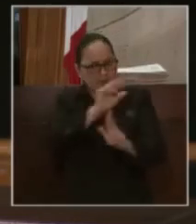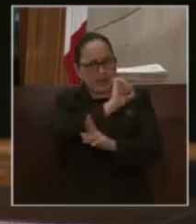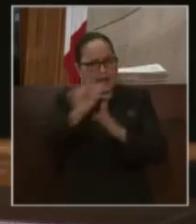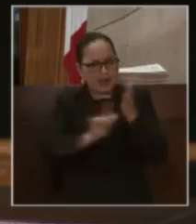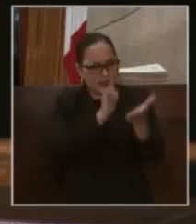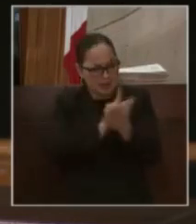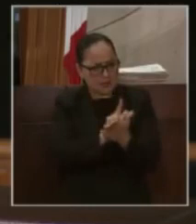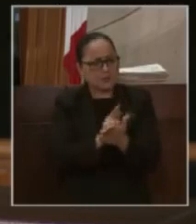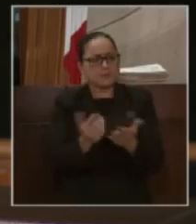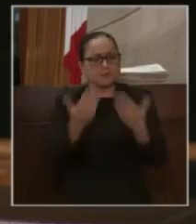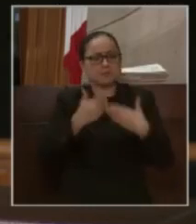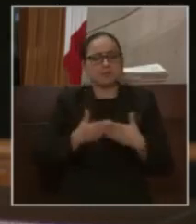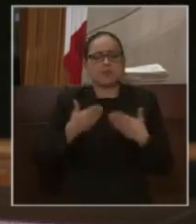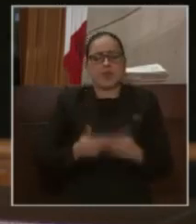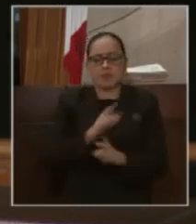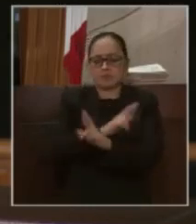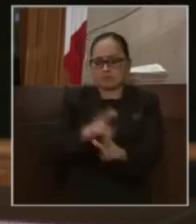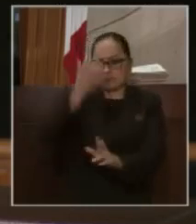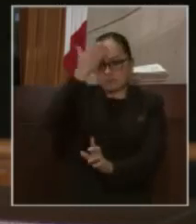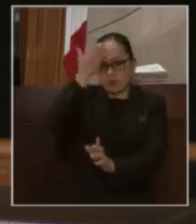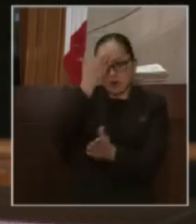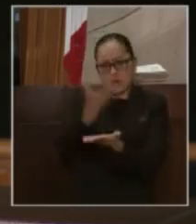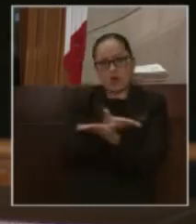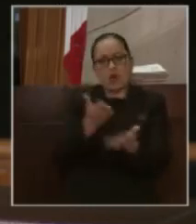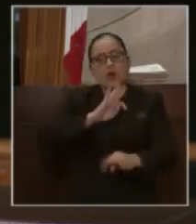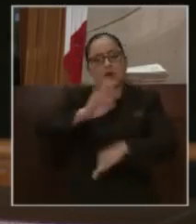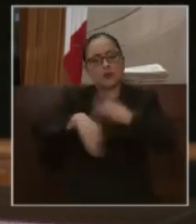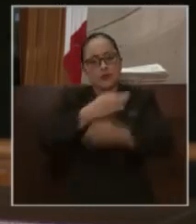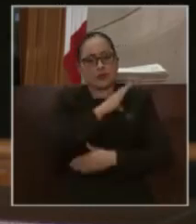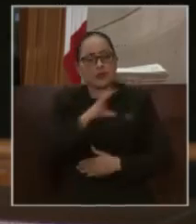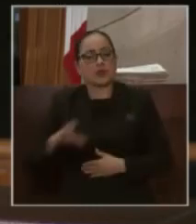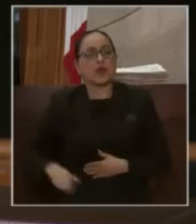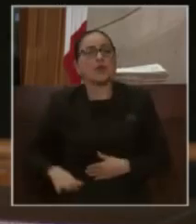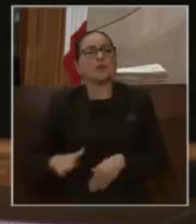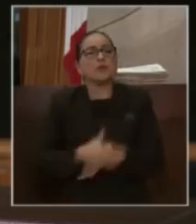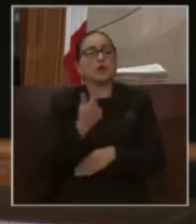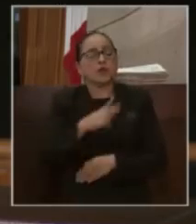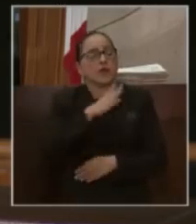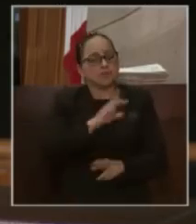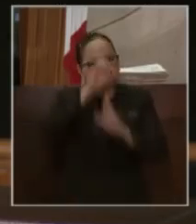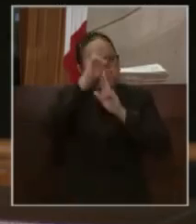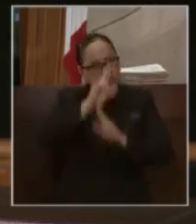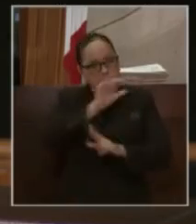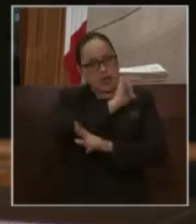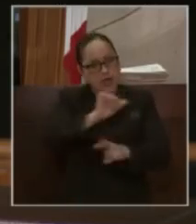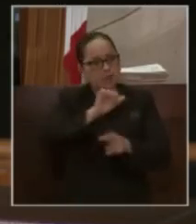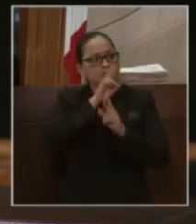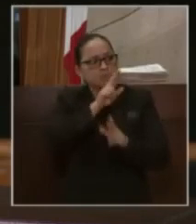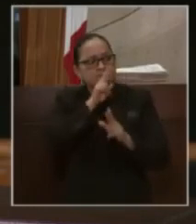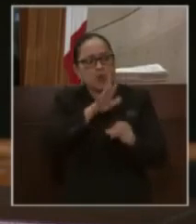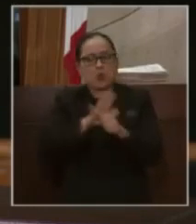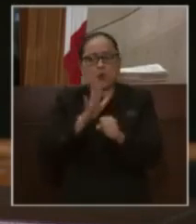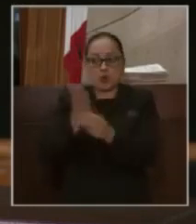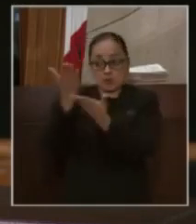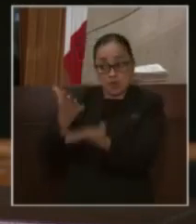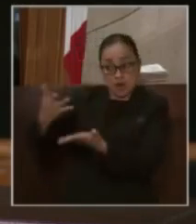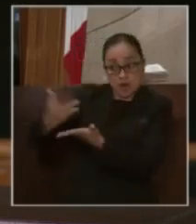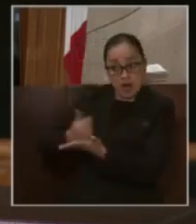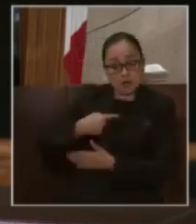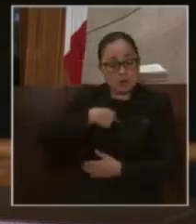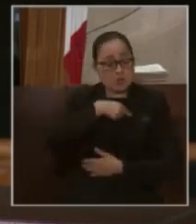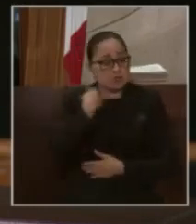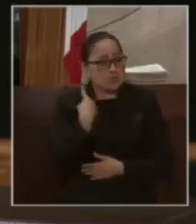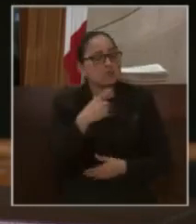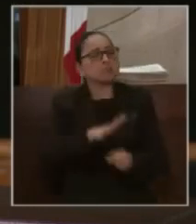las reglas. Merecen un reconocimiento por el respeto a los resultados, por reconocer las victorias y las